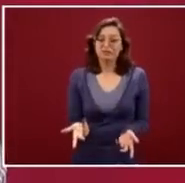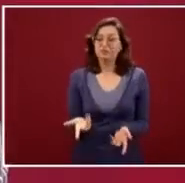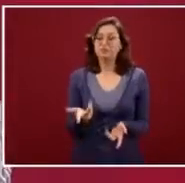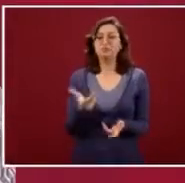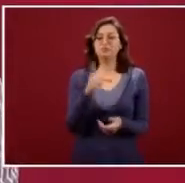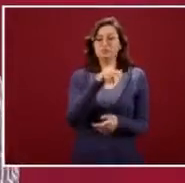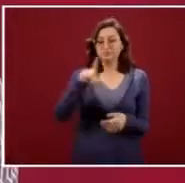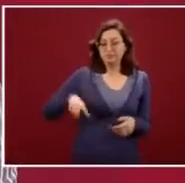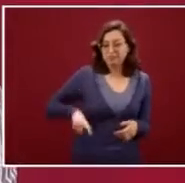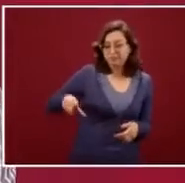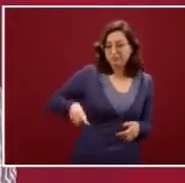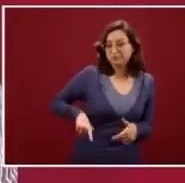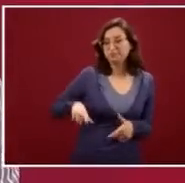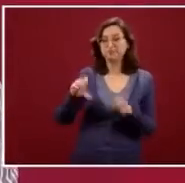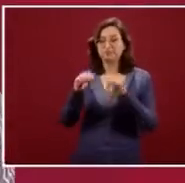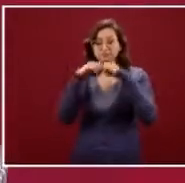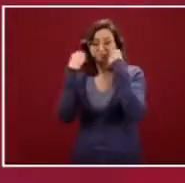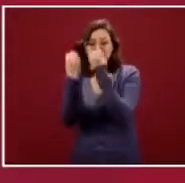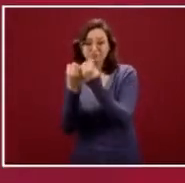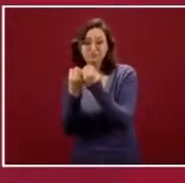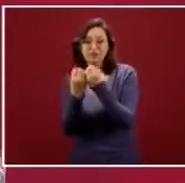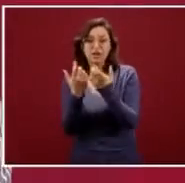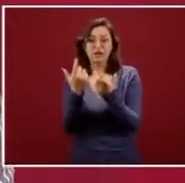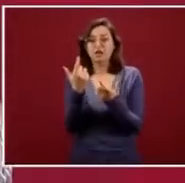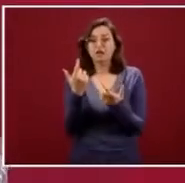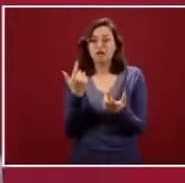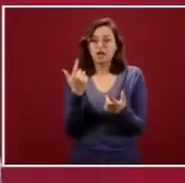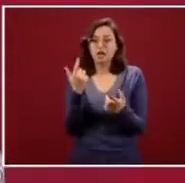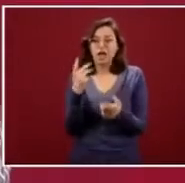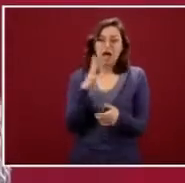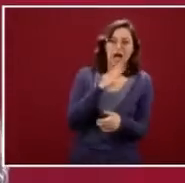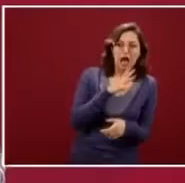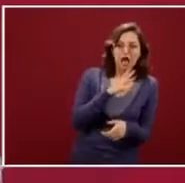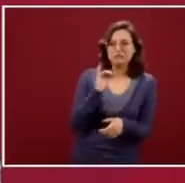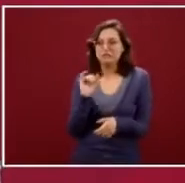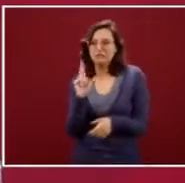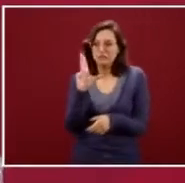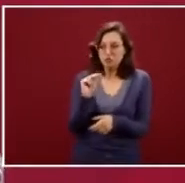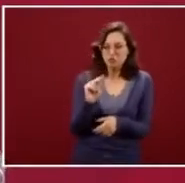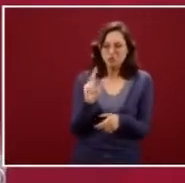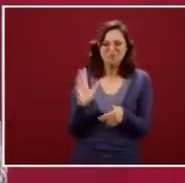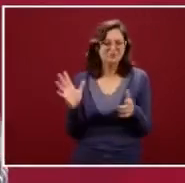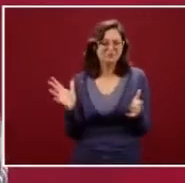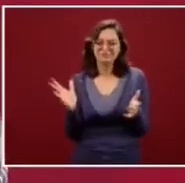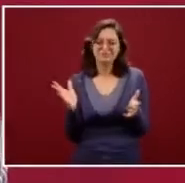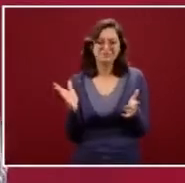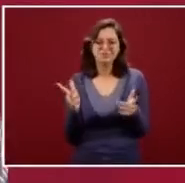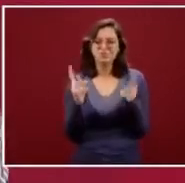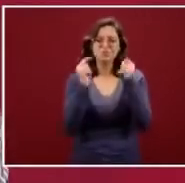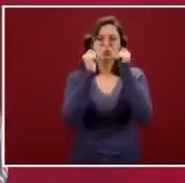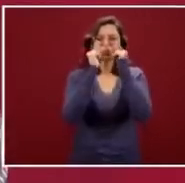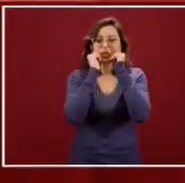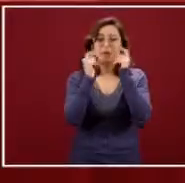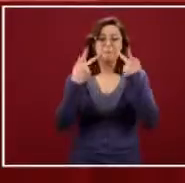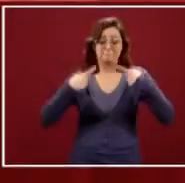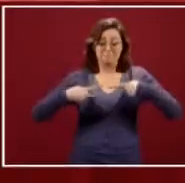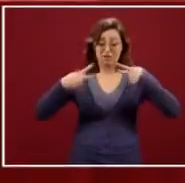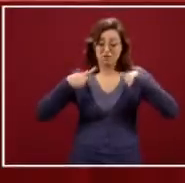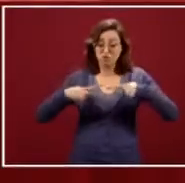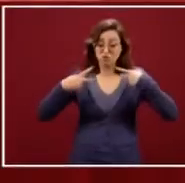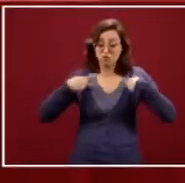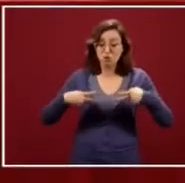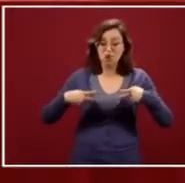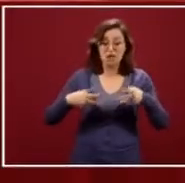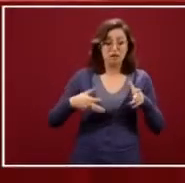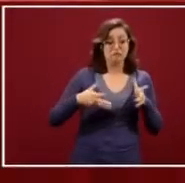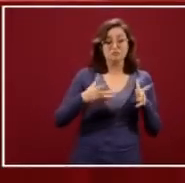organizaciones privadas no depende de que se confirme o se descarte el diagnóstico. Se debe asumir que cualquier persona durante